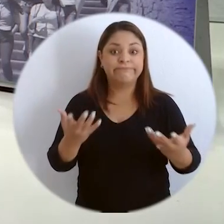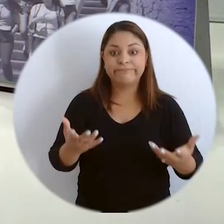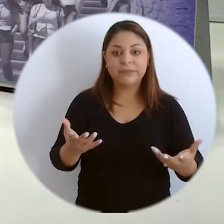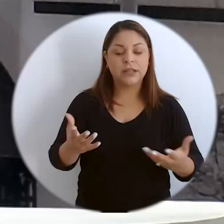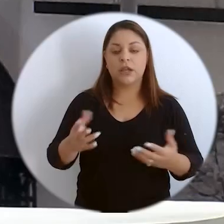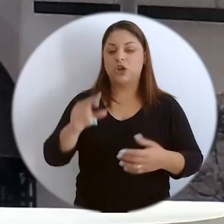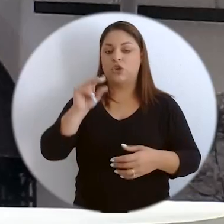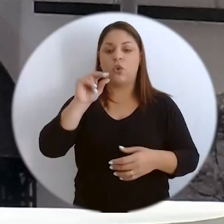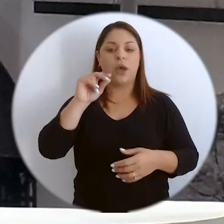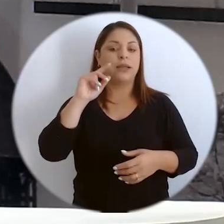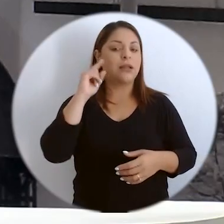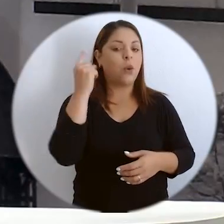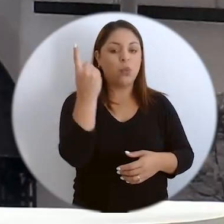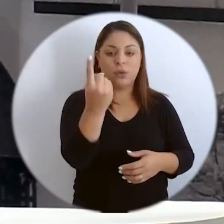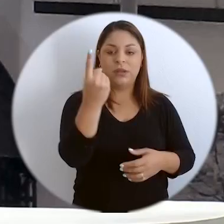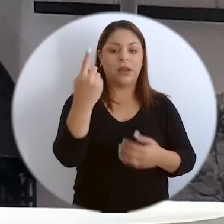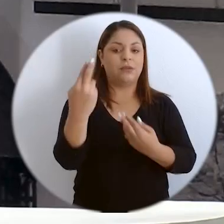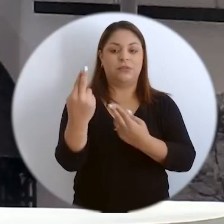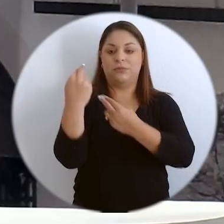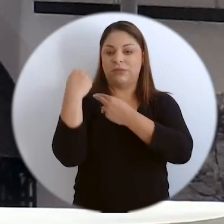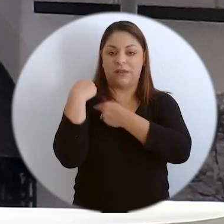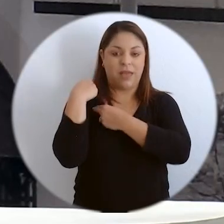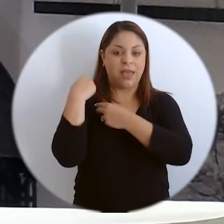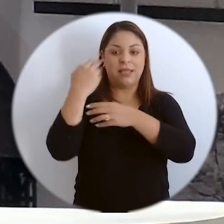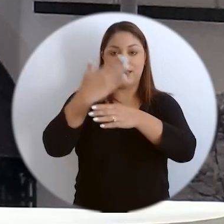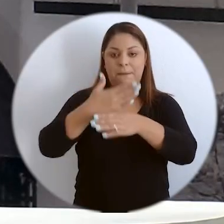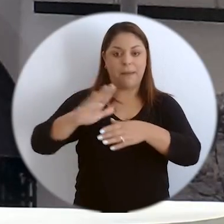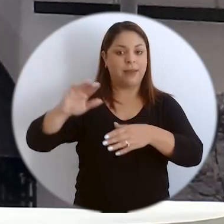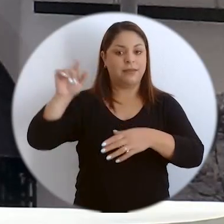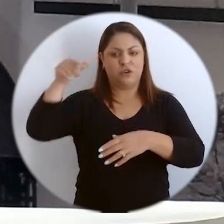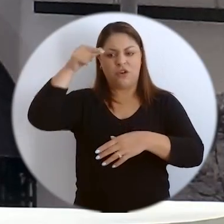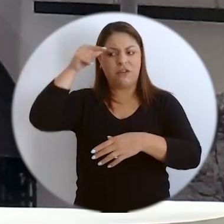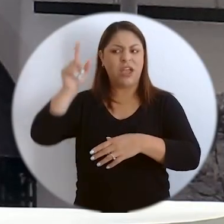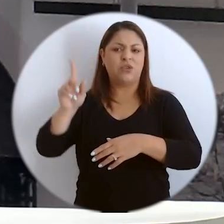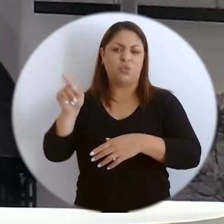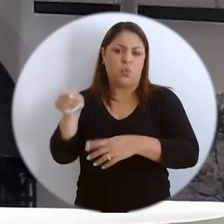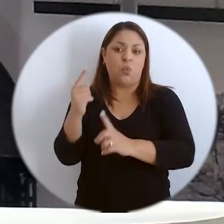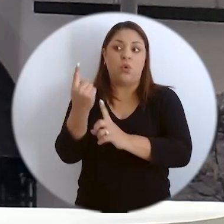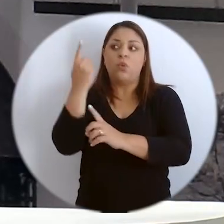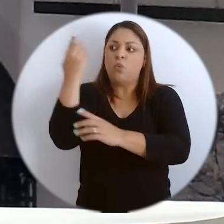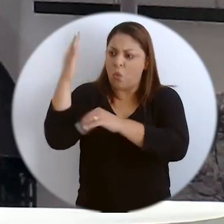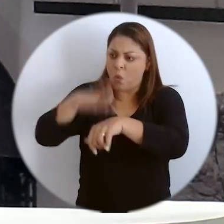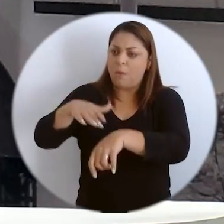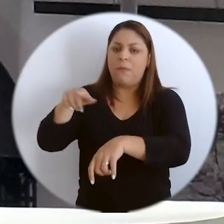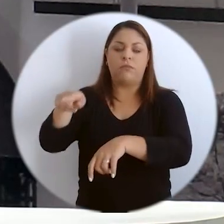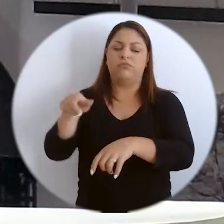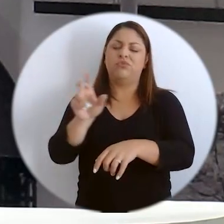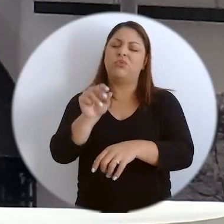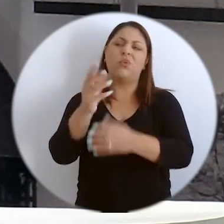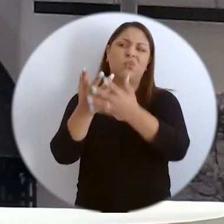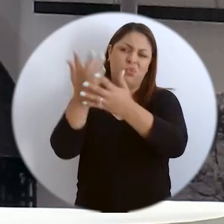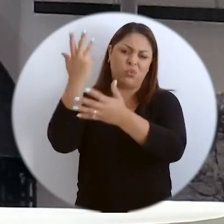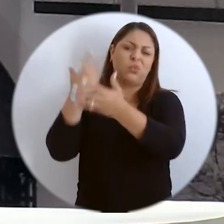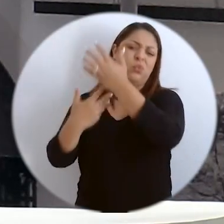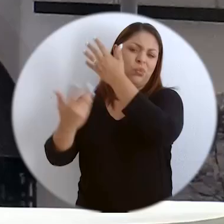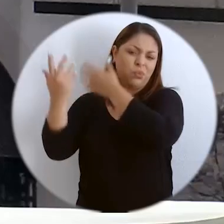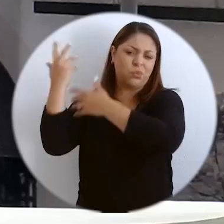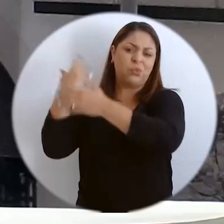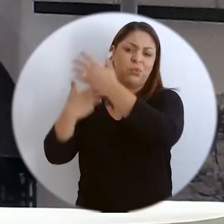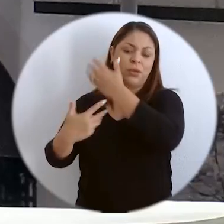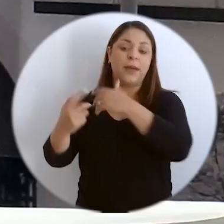única responsabilidad de parte de este gobierno, pero lo que se muestra es una agenda